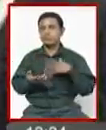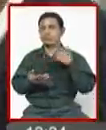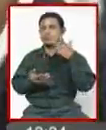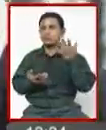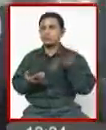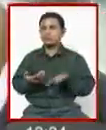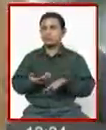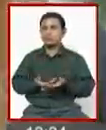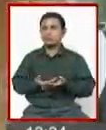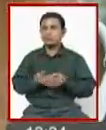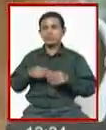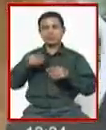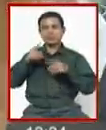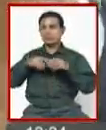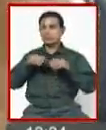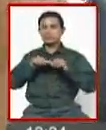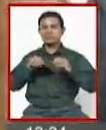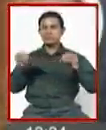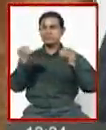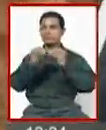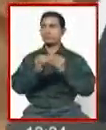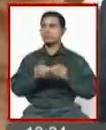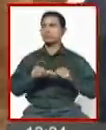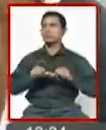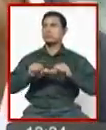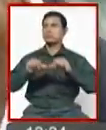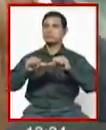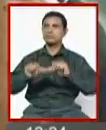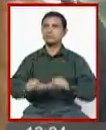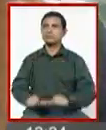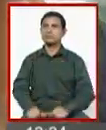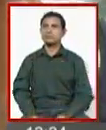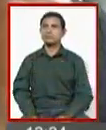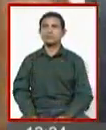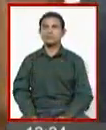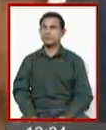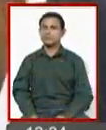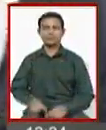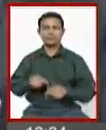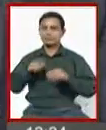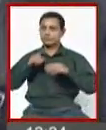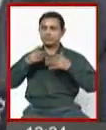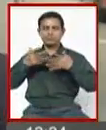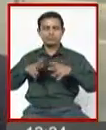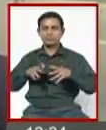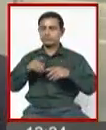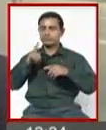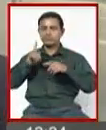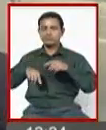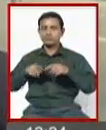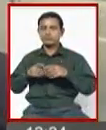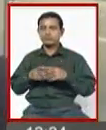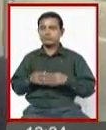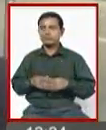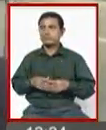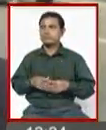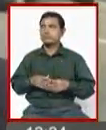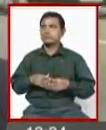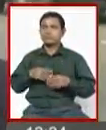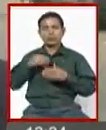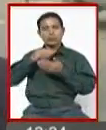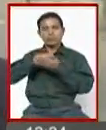ya ya no pude más no pude ya trajar porque ya